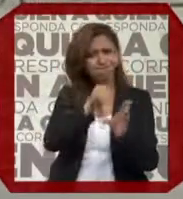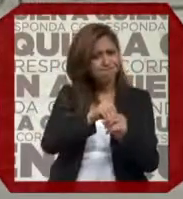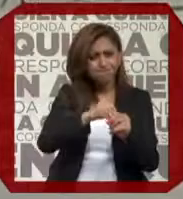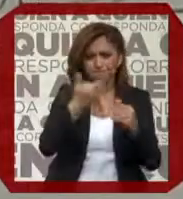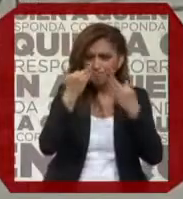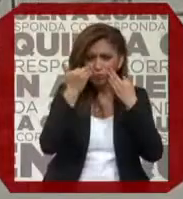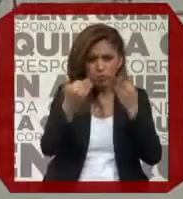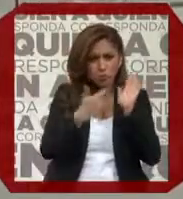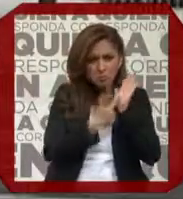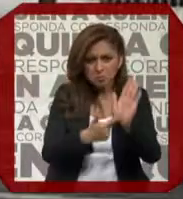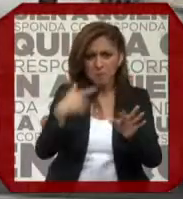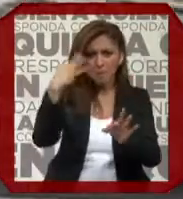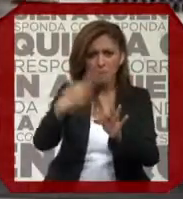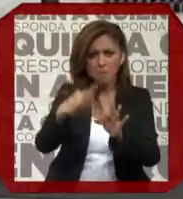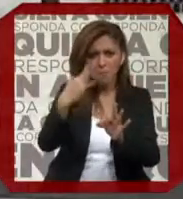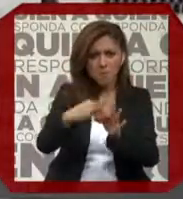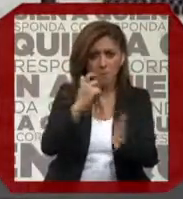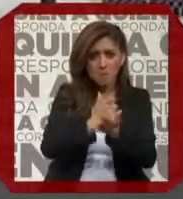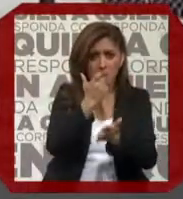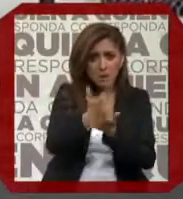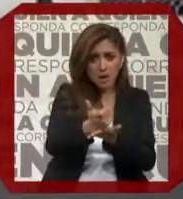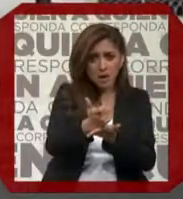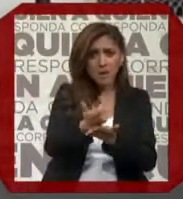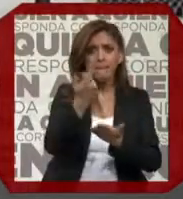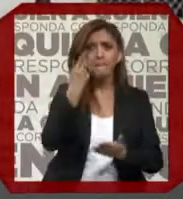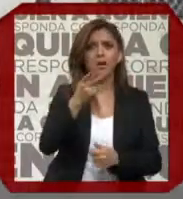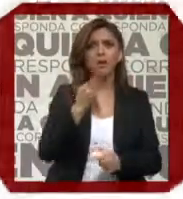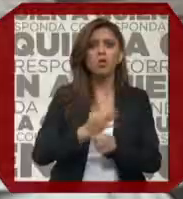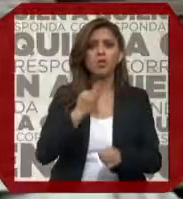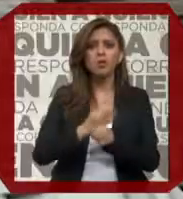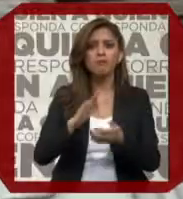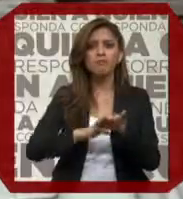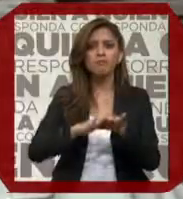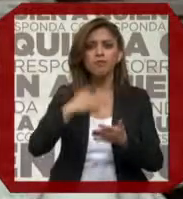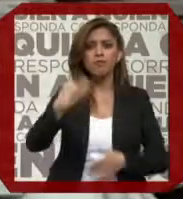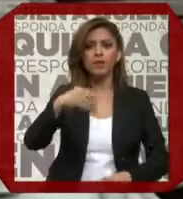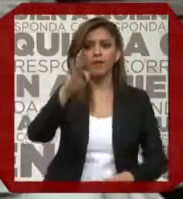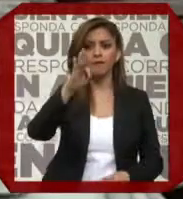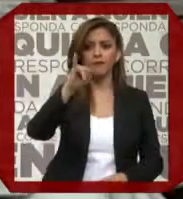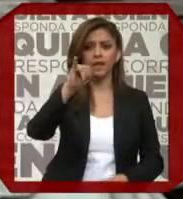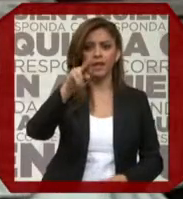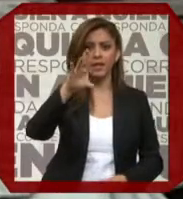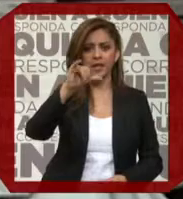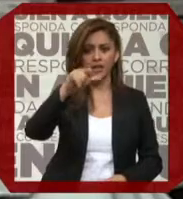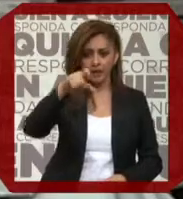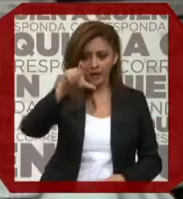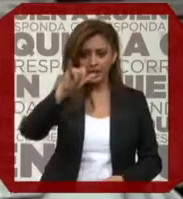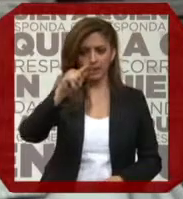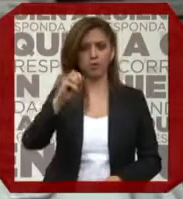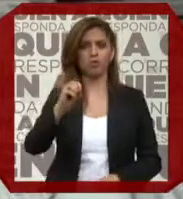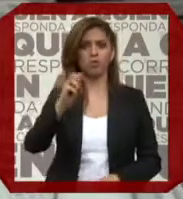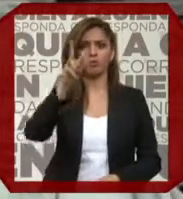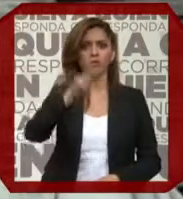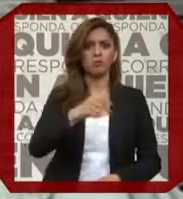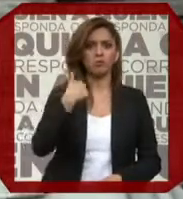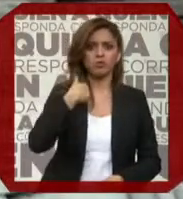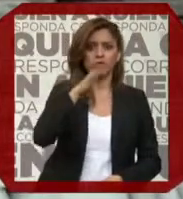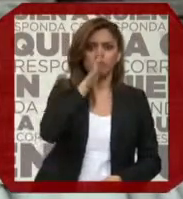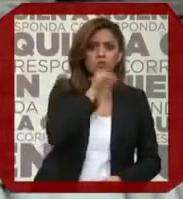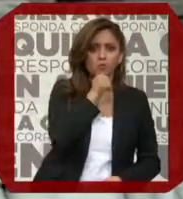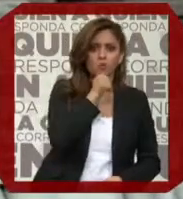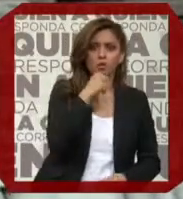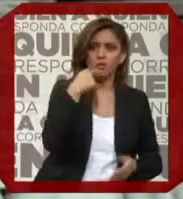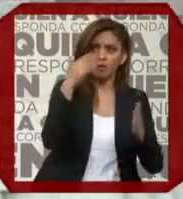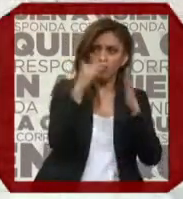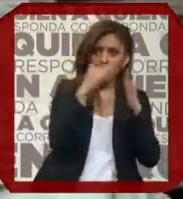todo estamos al corriente. Lo que siguen sin tener es el finiquito. No podemos escriturar, no podemos vender, no